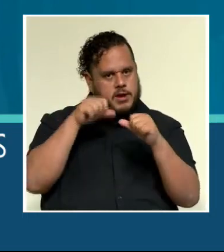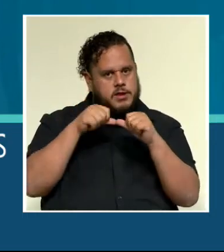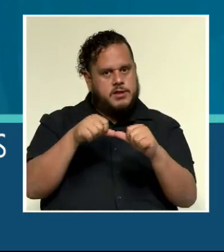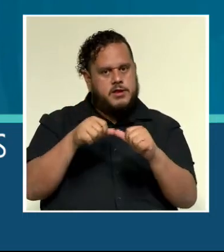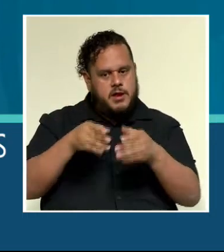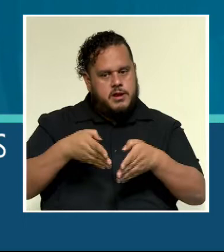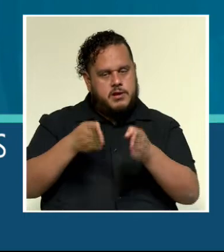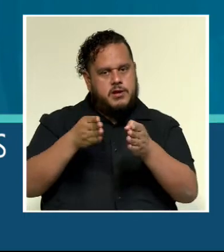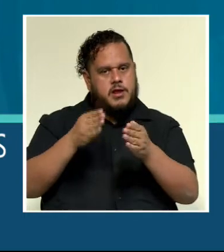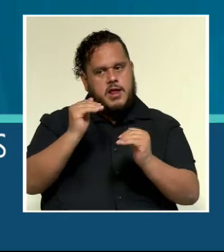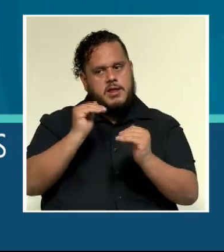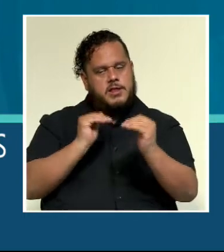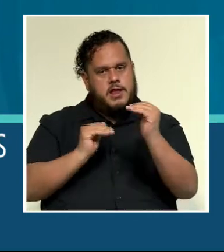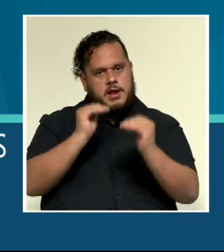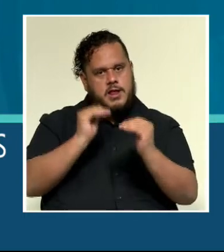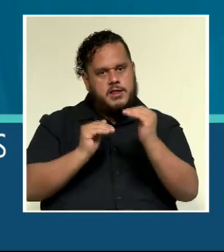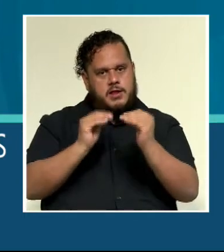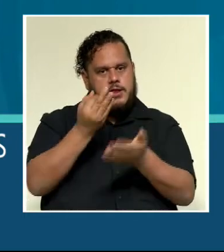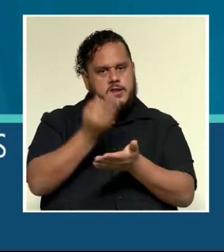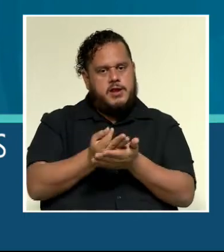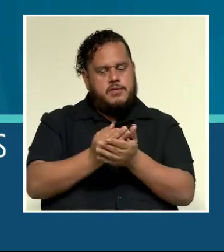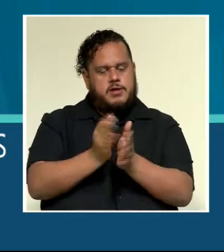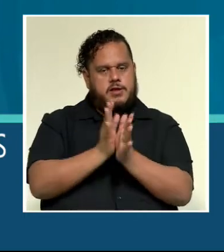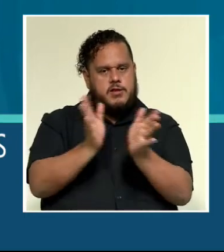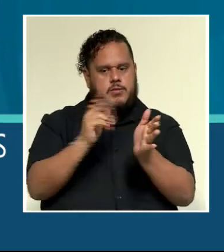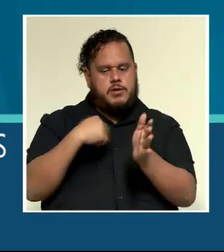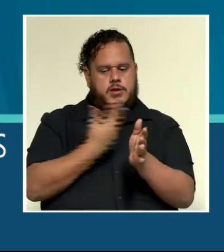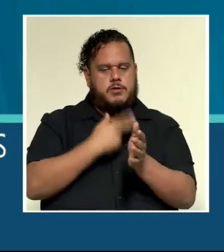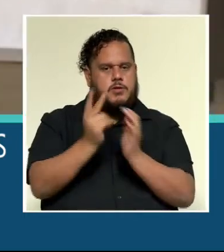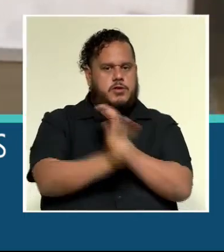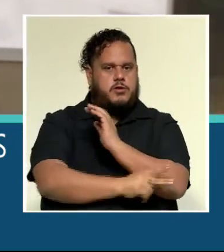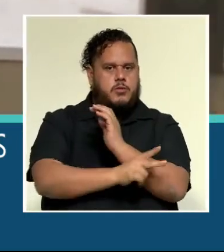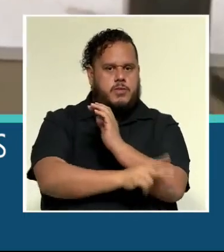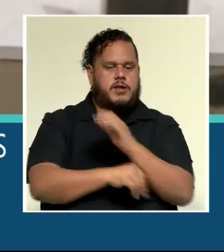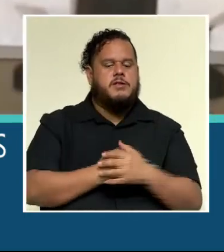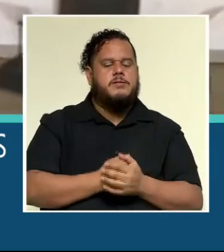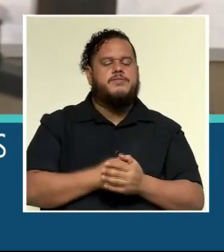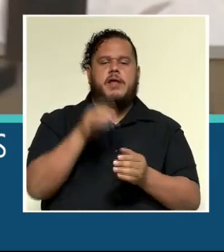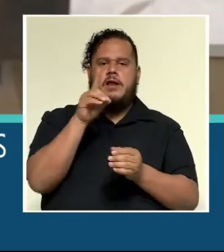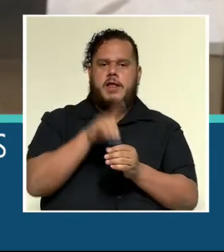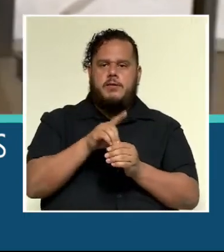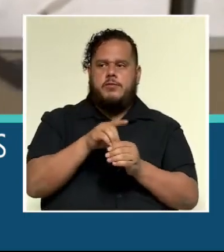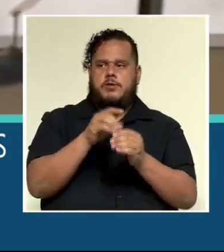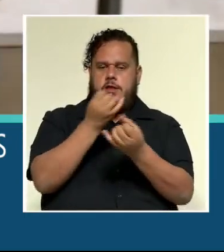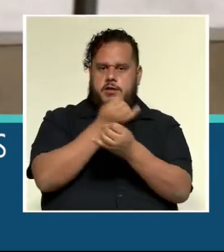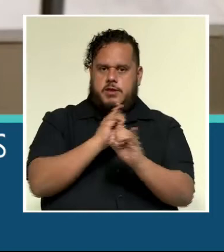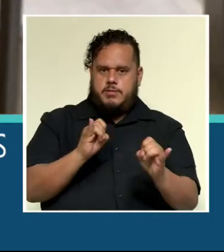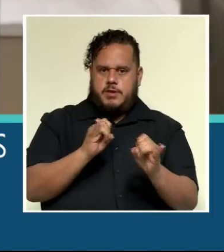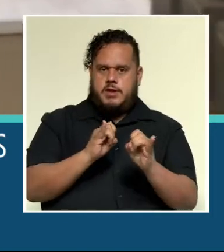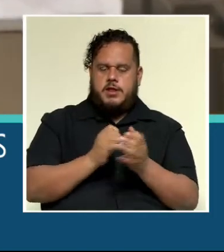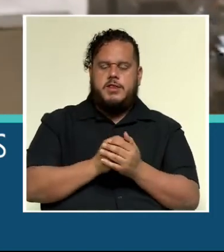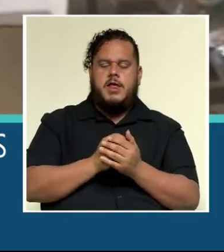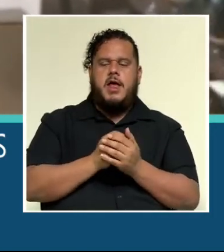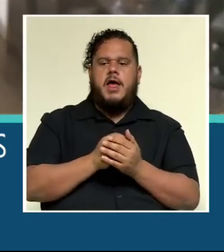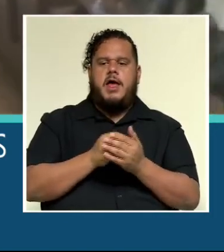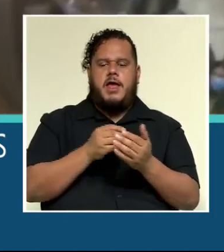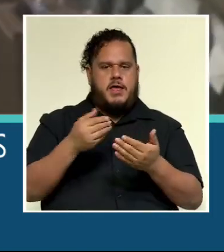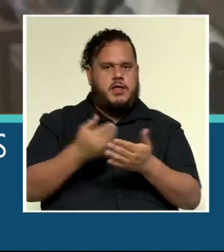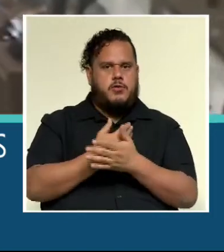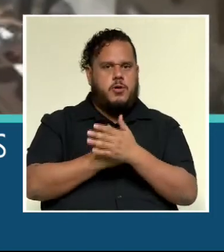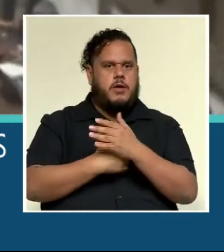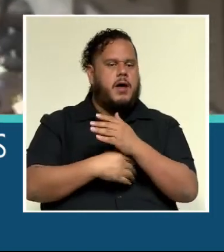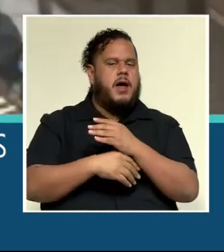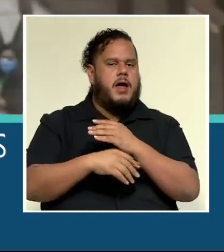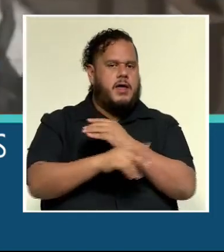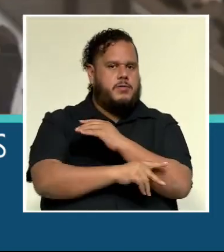la estabilidad de las finanzas públicas de nuestro país. El diputado independiente afín a Nueva República, Harlan